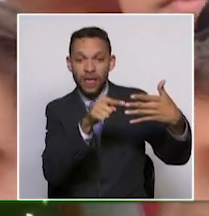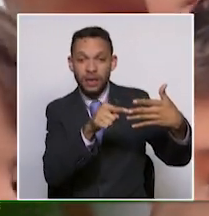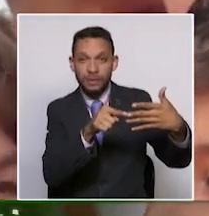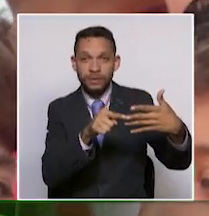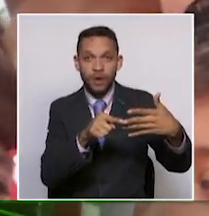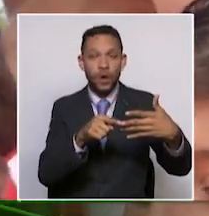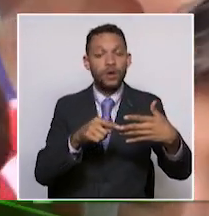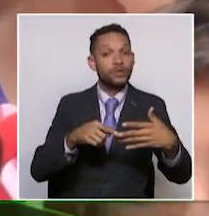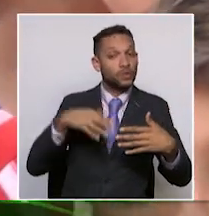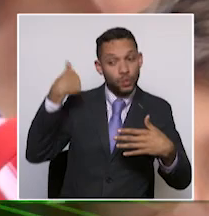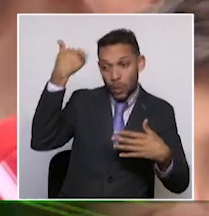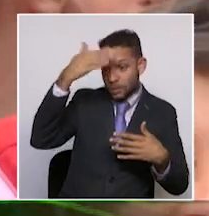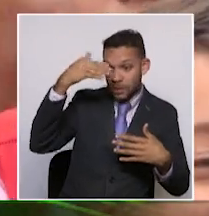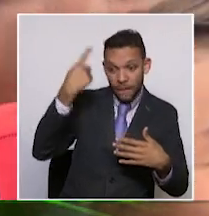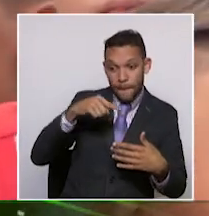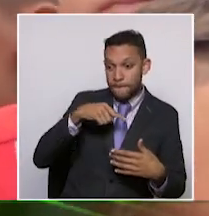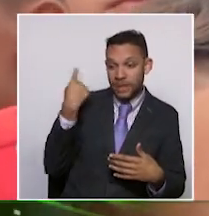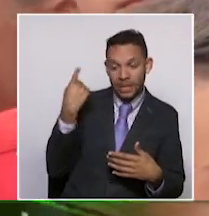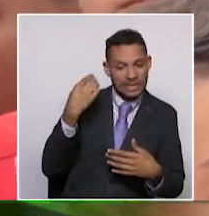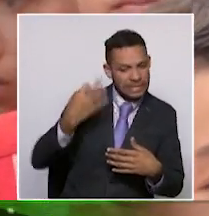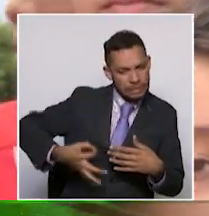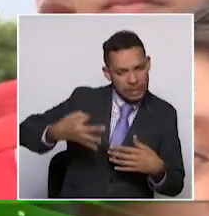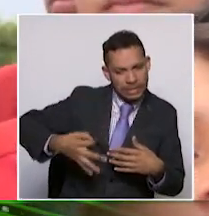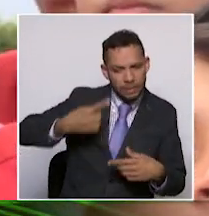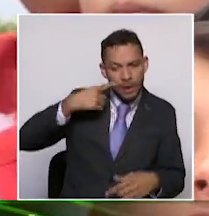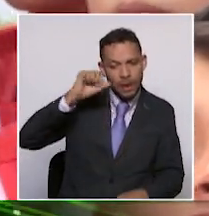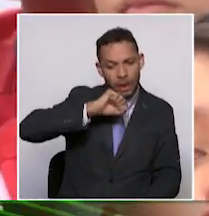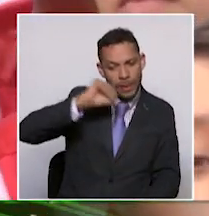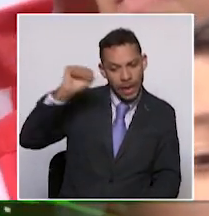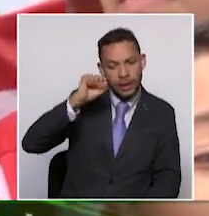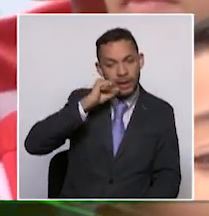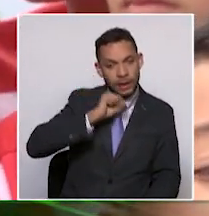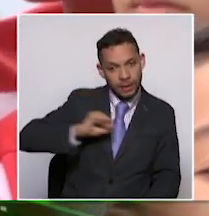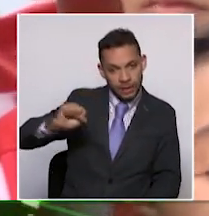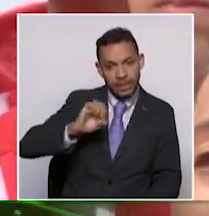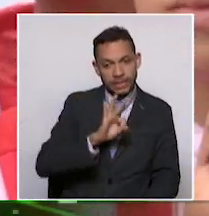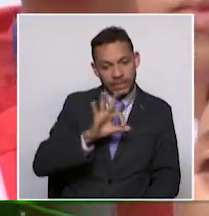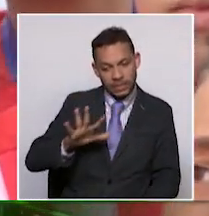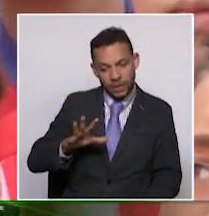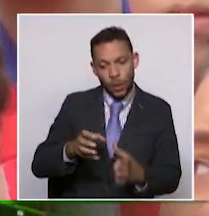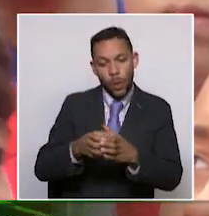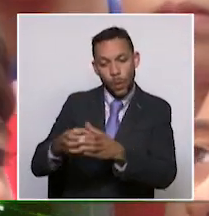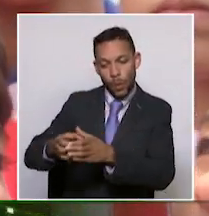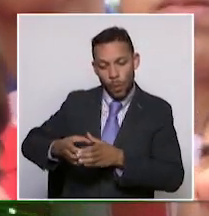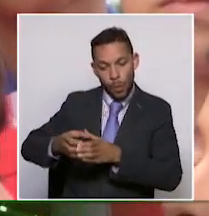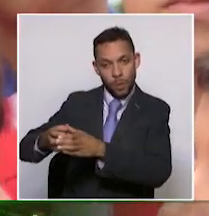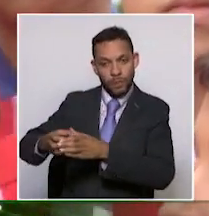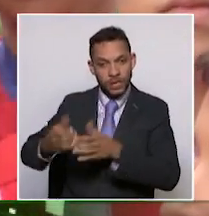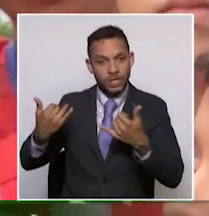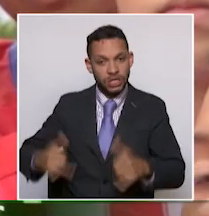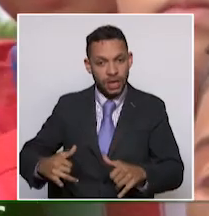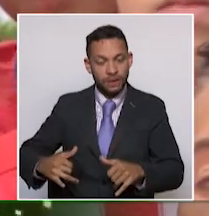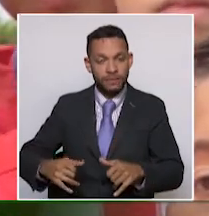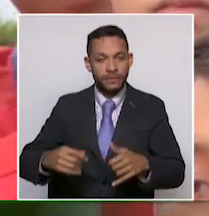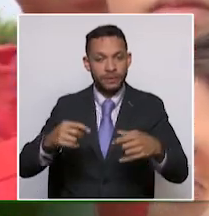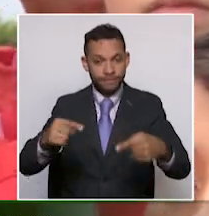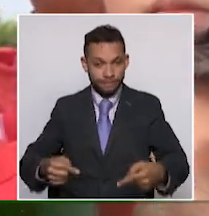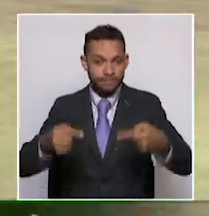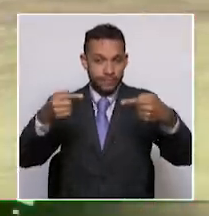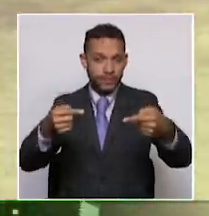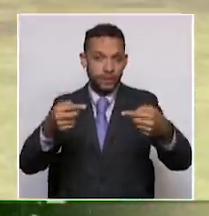la derrota en este torneo. Un torneo de 35 equipos, ya estamos los 2 finalistas. Esperamos hacer un partido